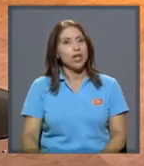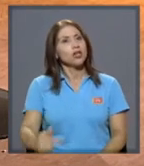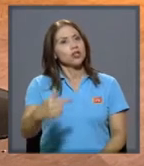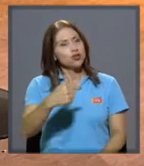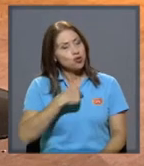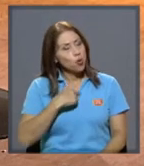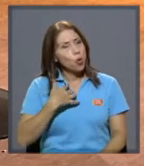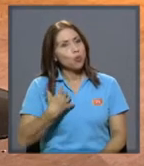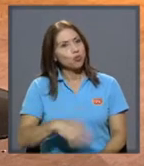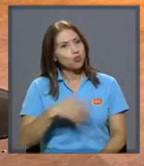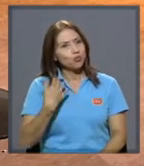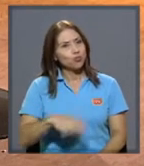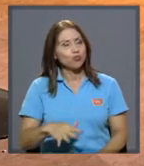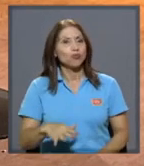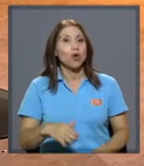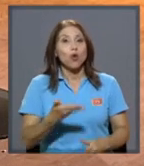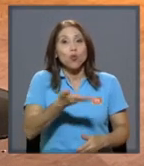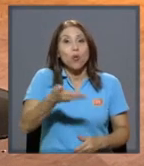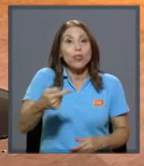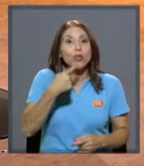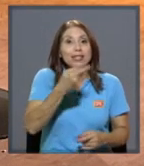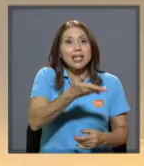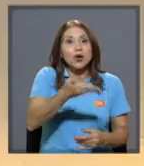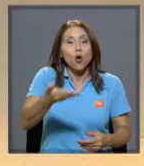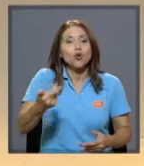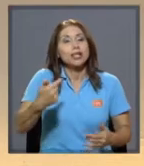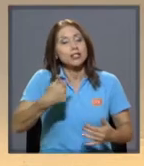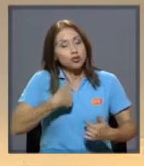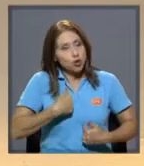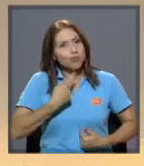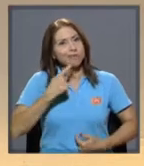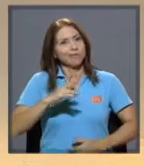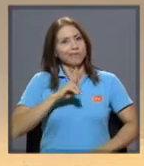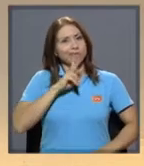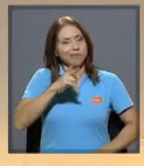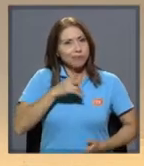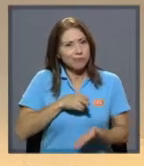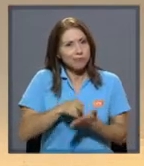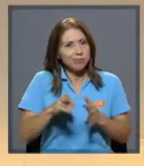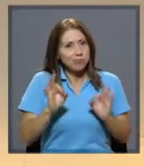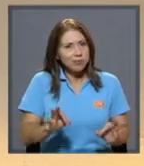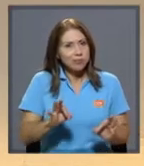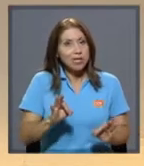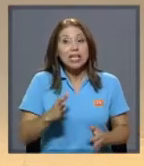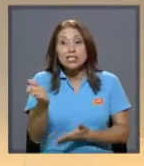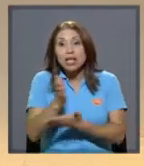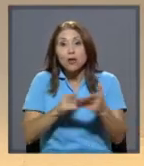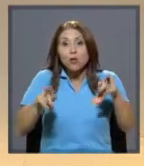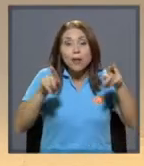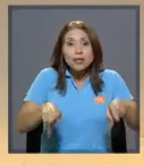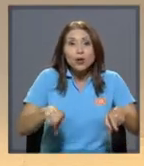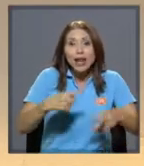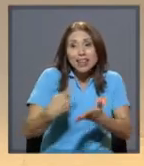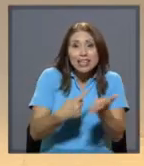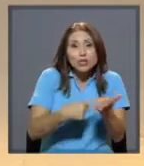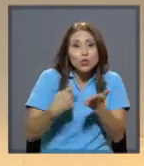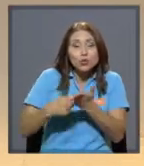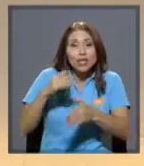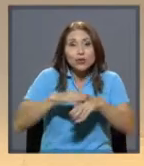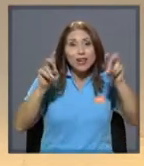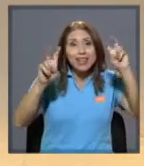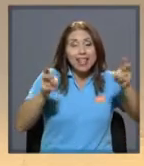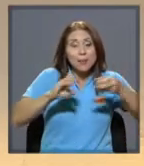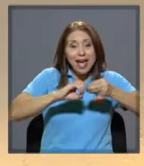las cosas que se dicen. Y cuando alguien osa discutir el tema del índice de precios del consumidor, yo más o